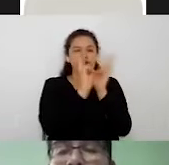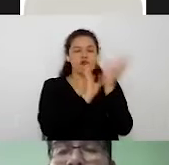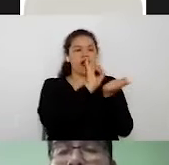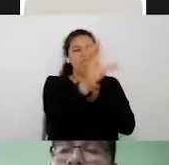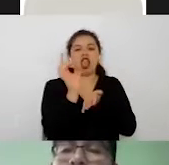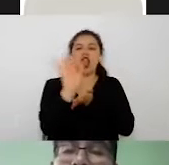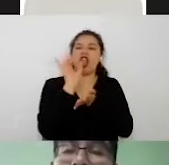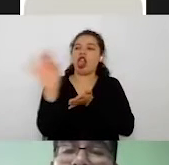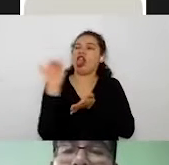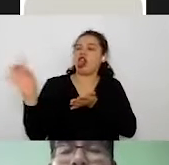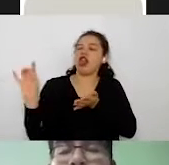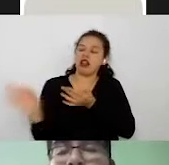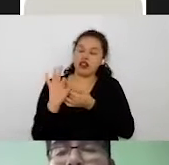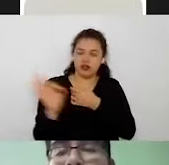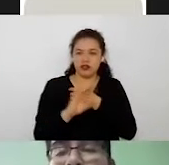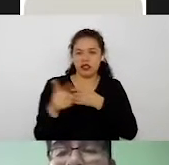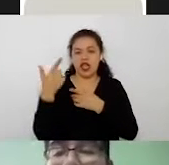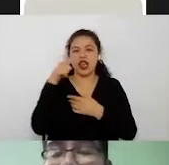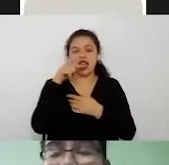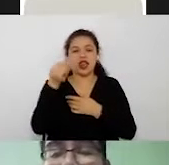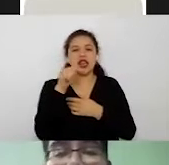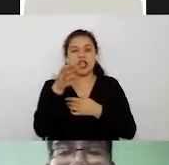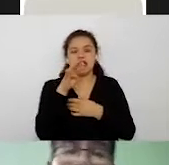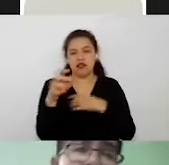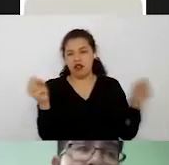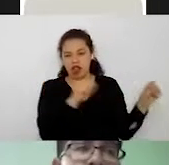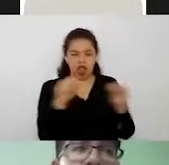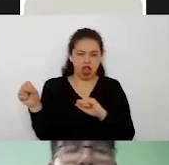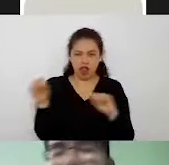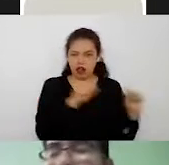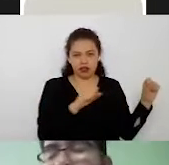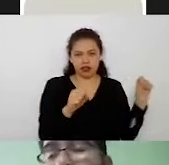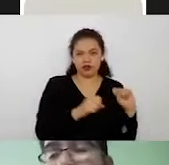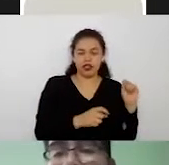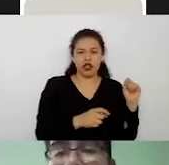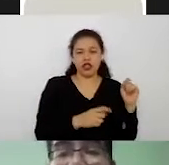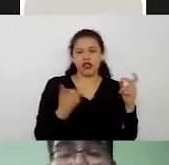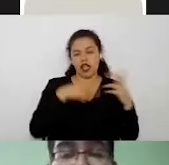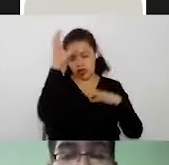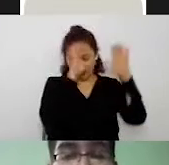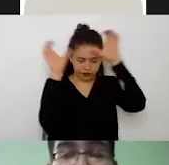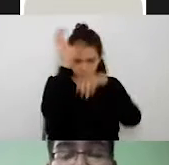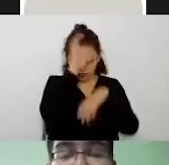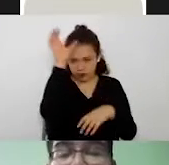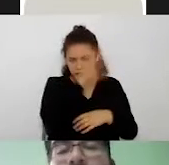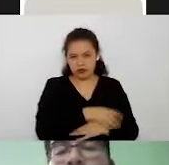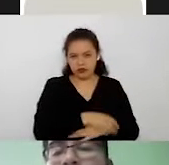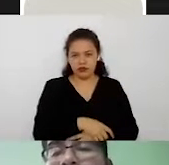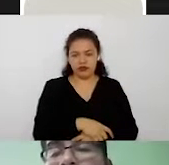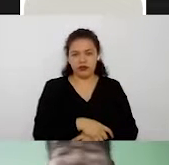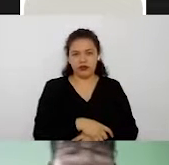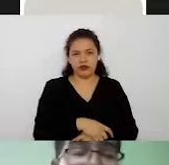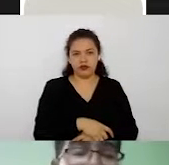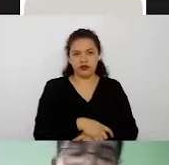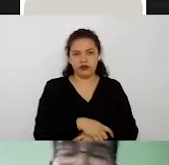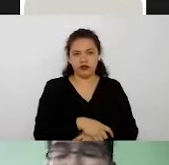nos llega el mensaje de que tembló el 19 y nos llega el mensaje de WhatsApp de que los científicos ya están esperando el